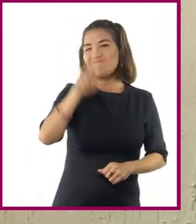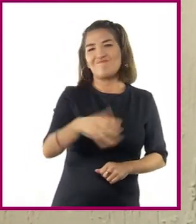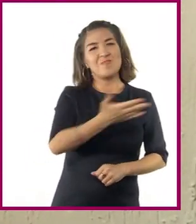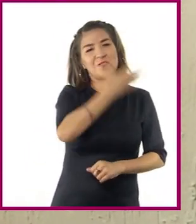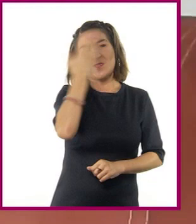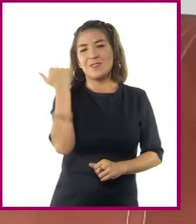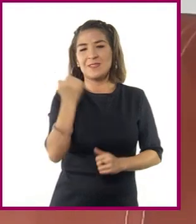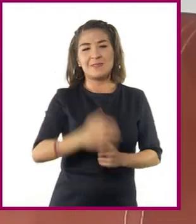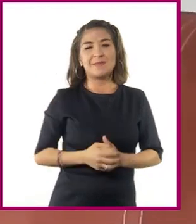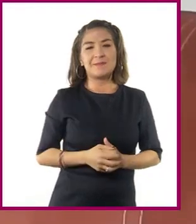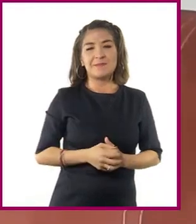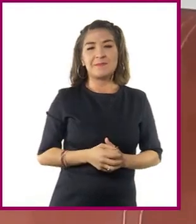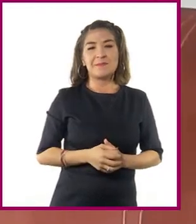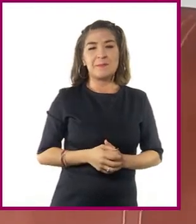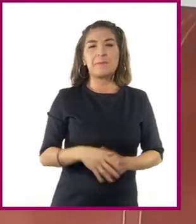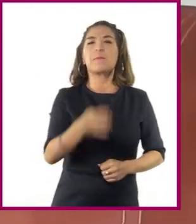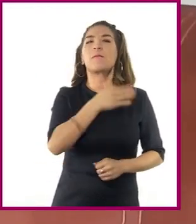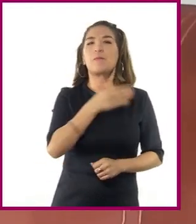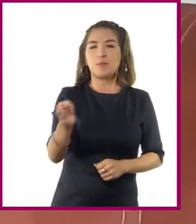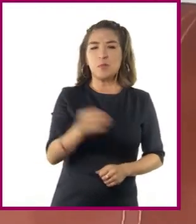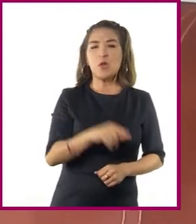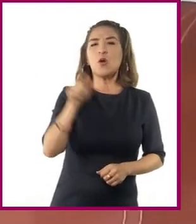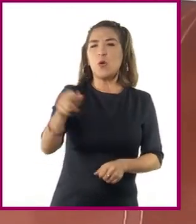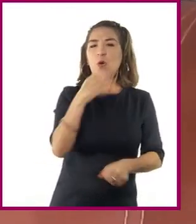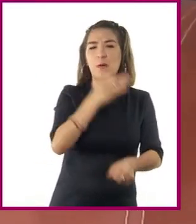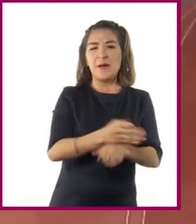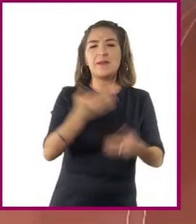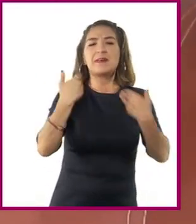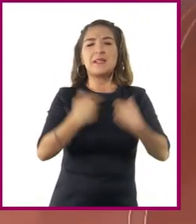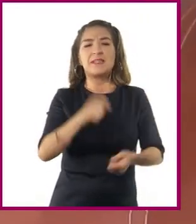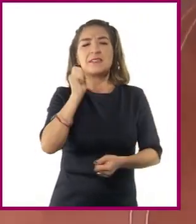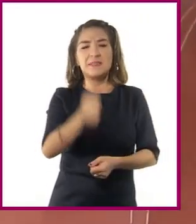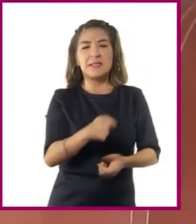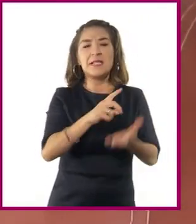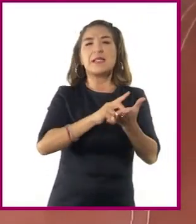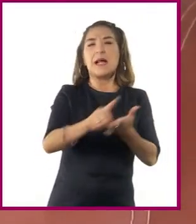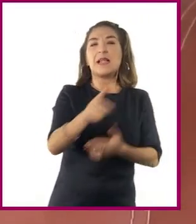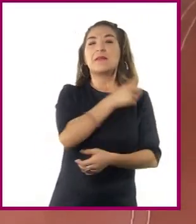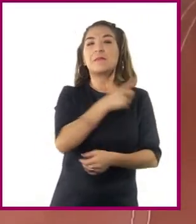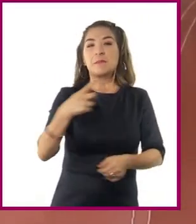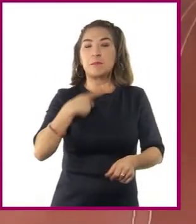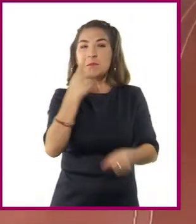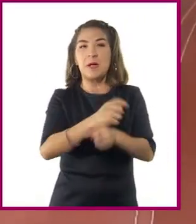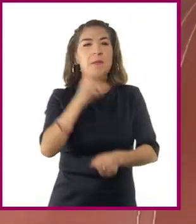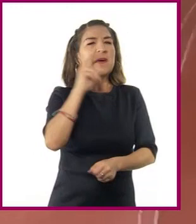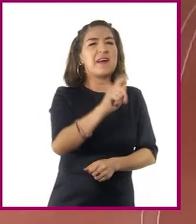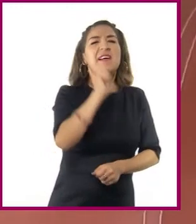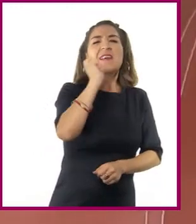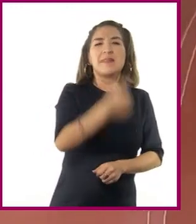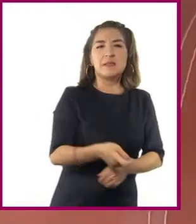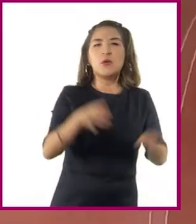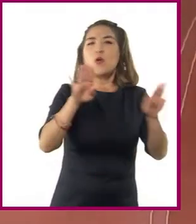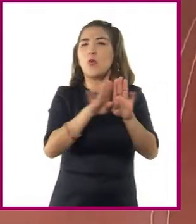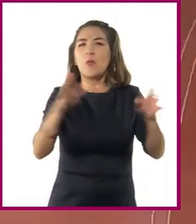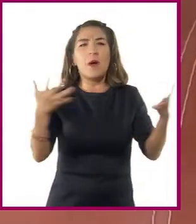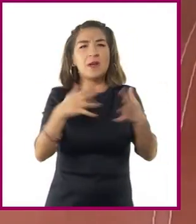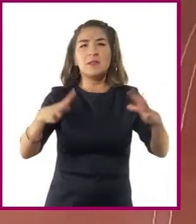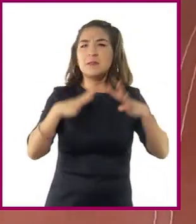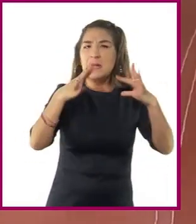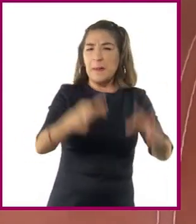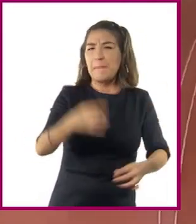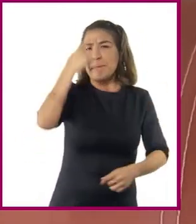sé. Bueno, para entender el Estado de Derecho debemos primero ver qué es el derecho, cómo nace, por qué y para